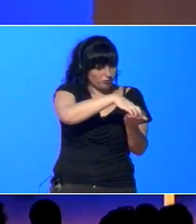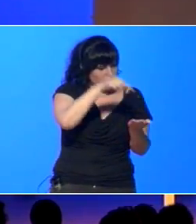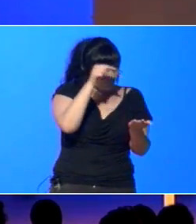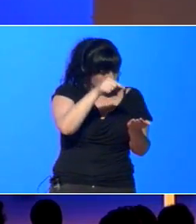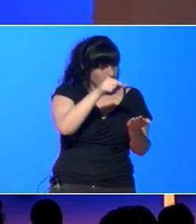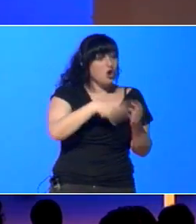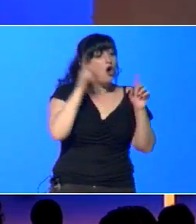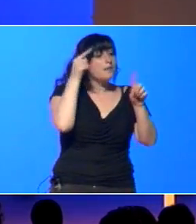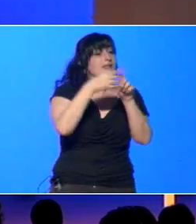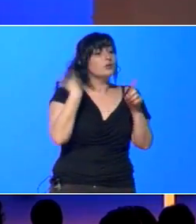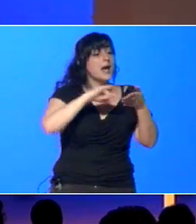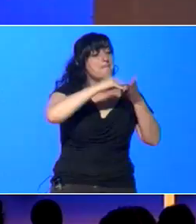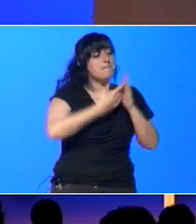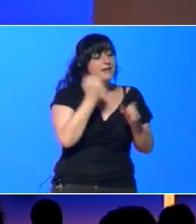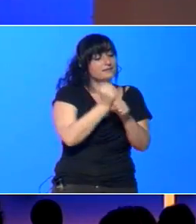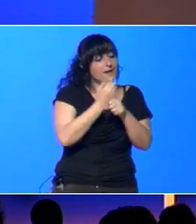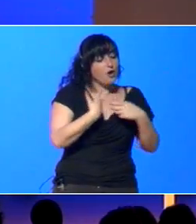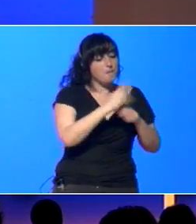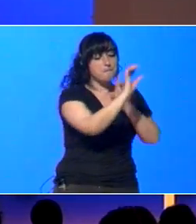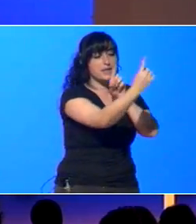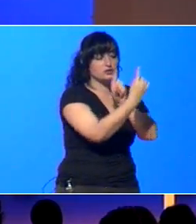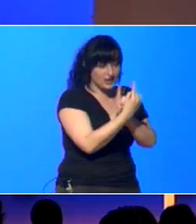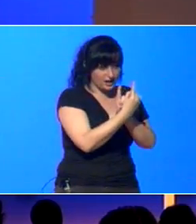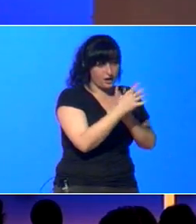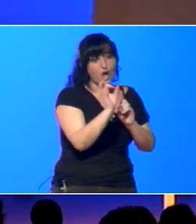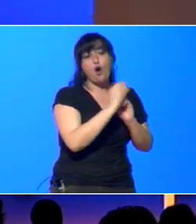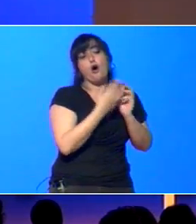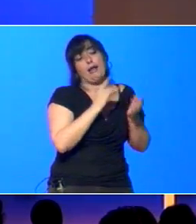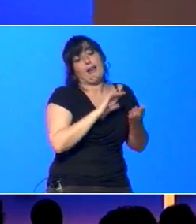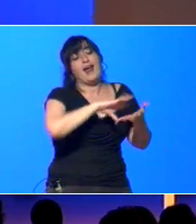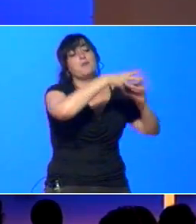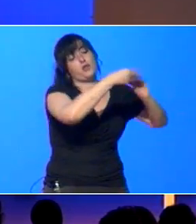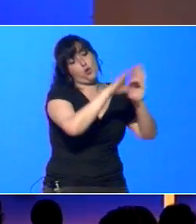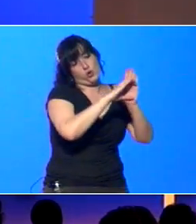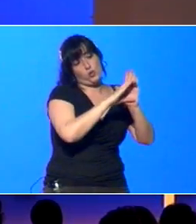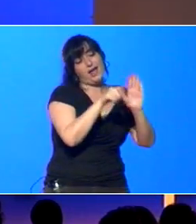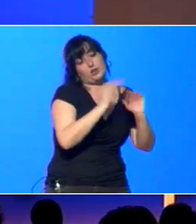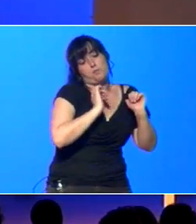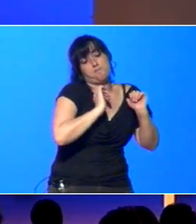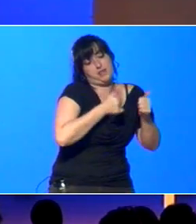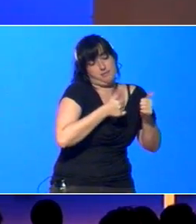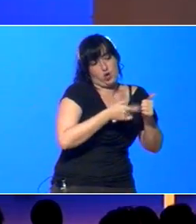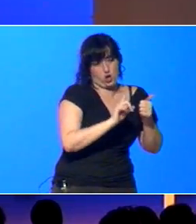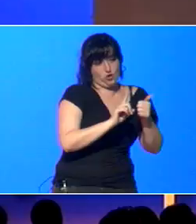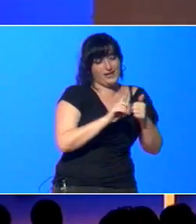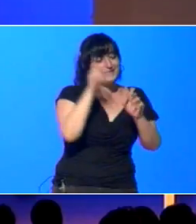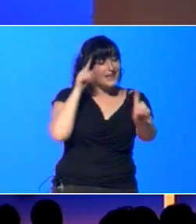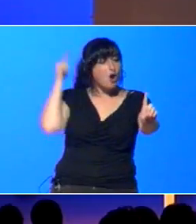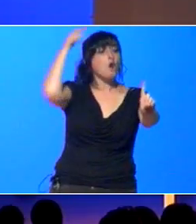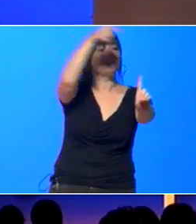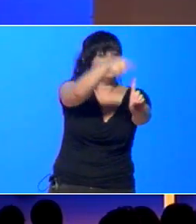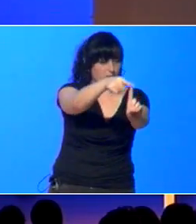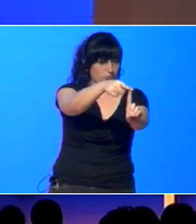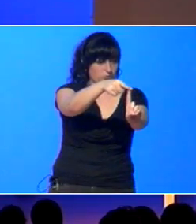trabajo personalizado o la adaptación curricular que hagamos a un alumno no sea el punto de partida, sino que sea el punto de llegada? El punto de llegada